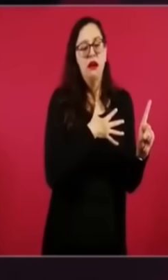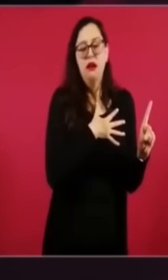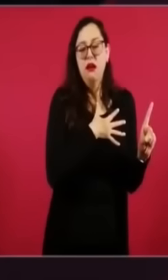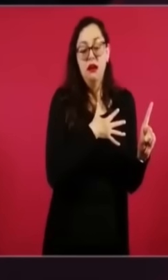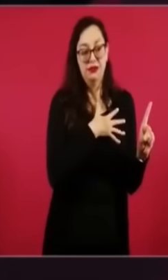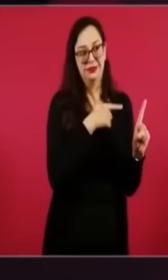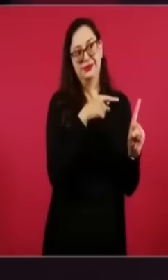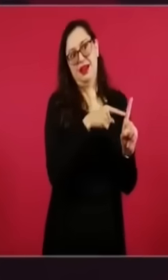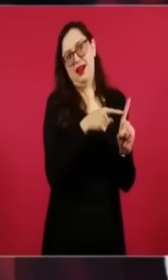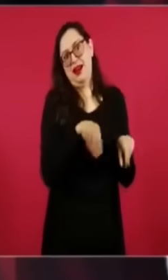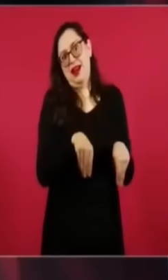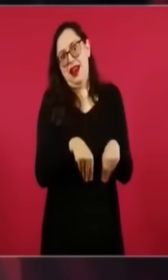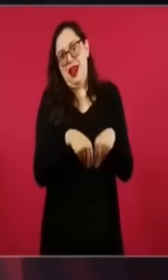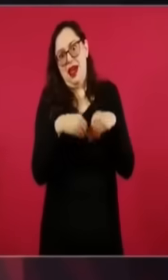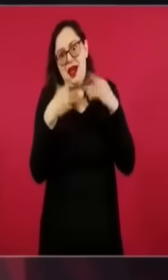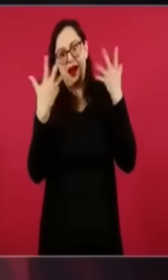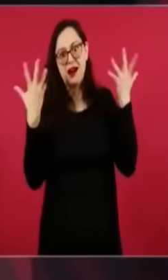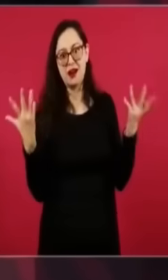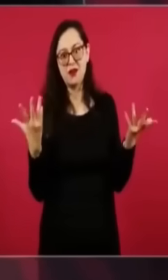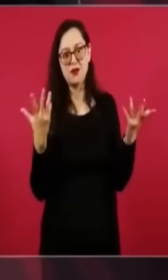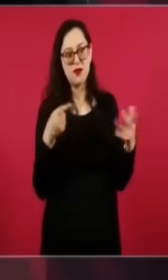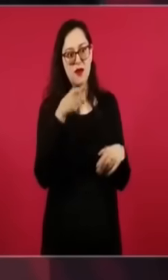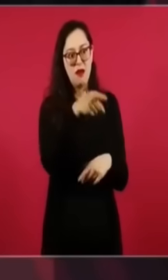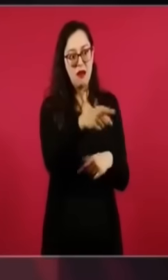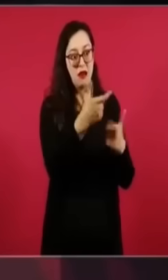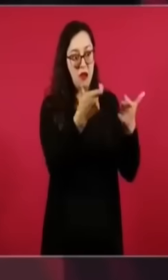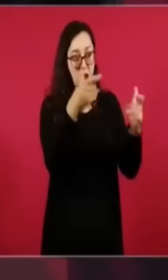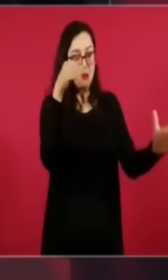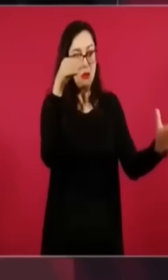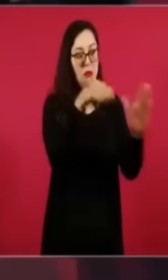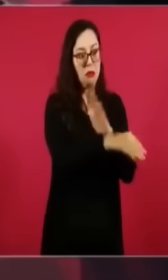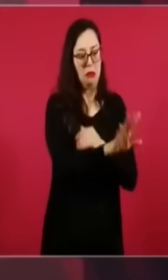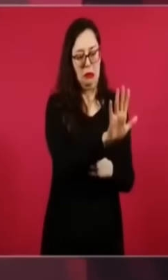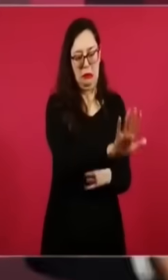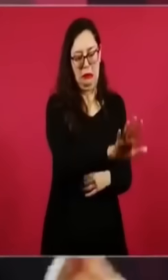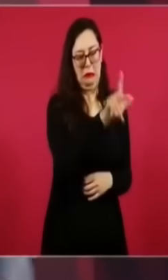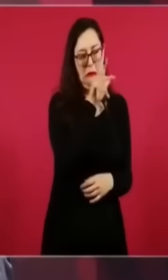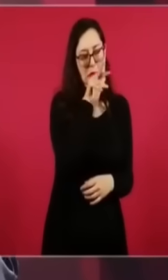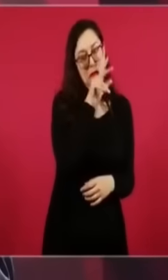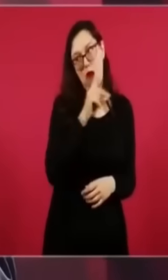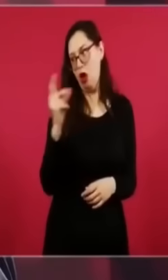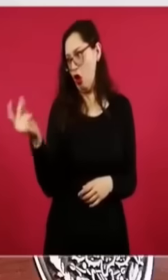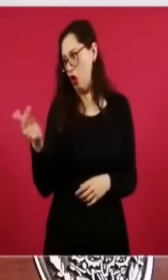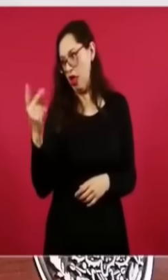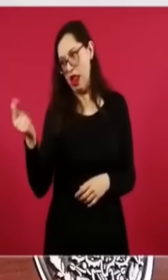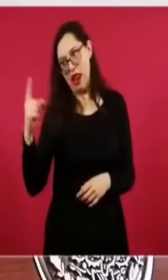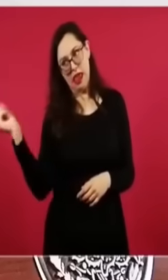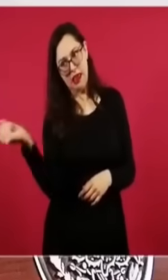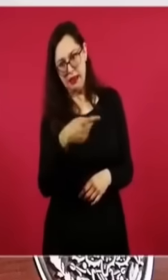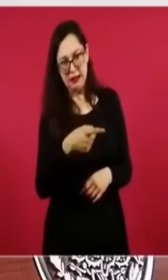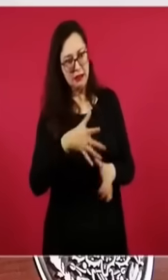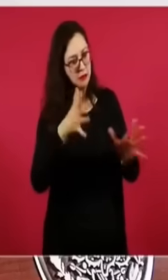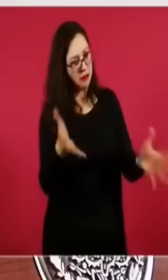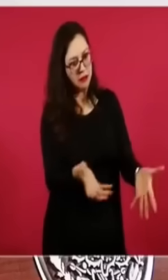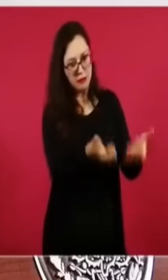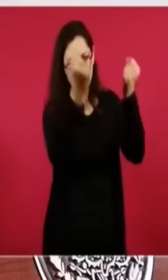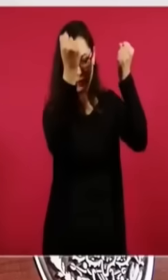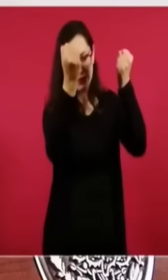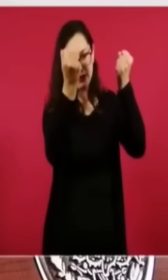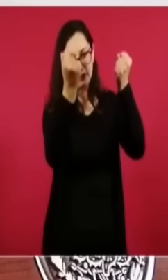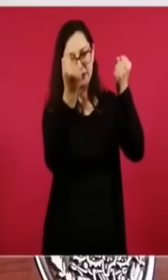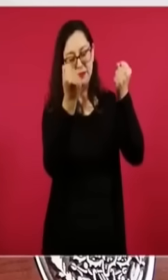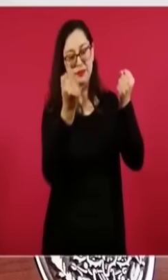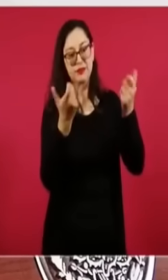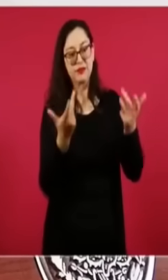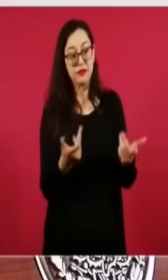gusto informarles lo que otros medios ocultan debido a órdenes de sus líderes políticos. Le manda un cordial saludo su amigo Bit